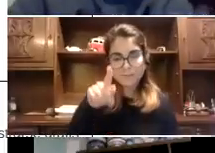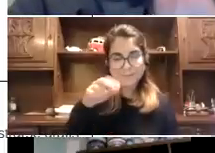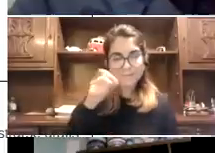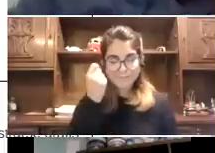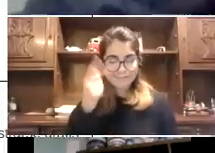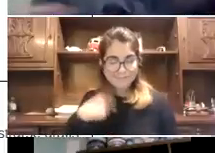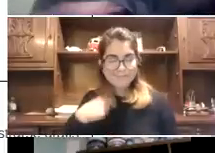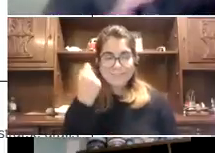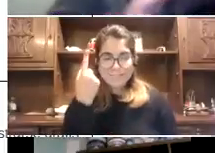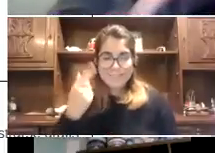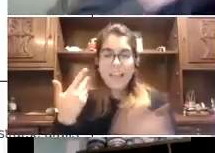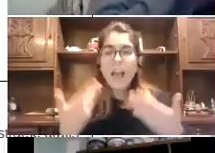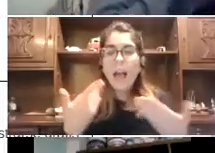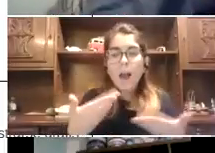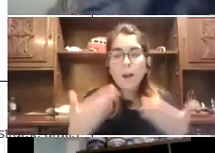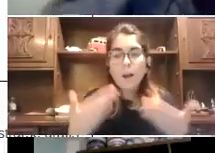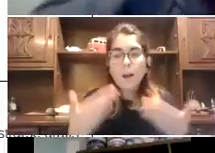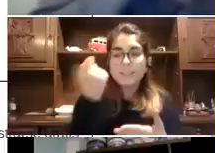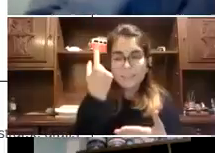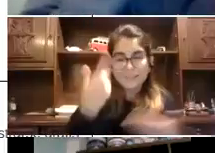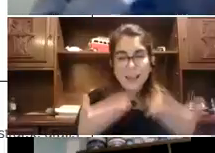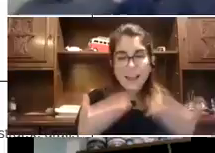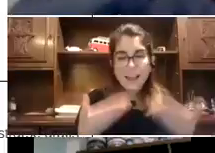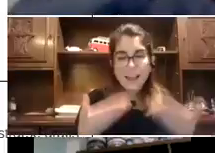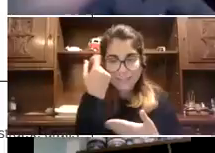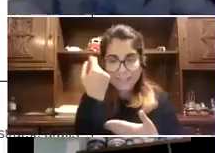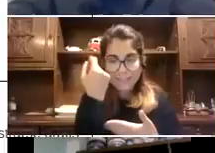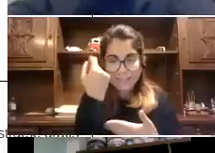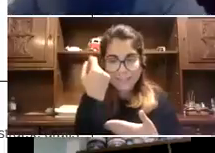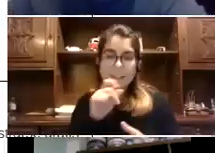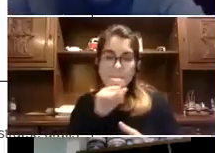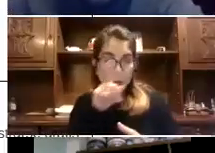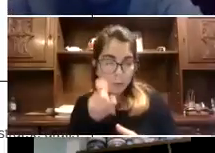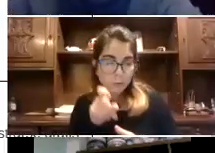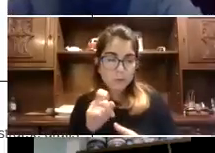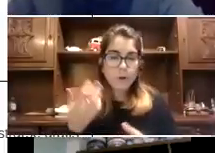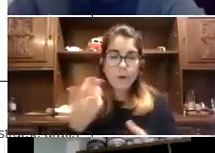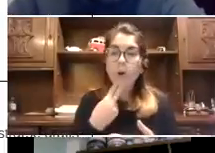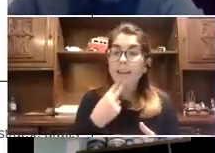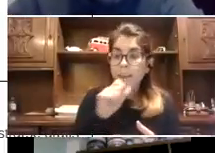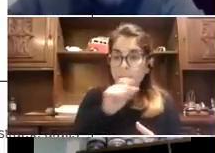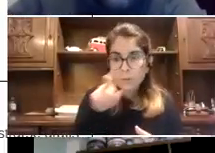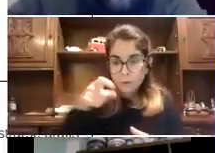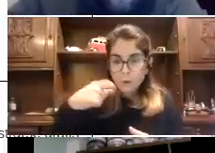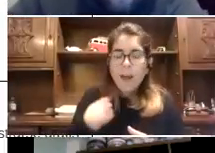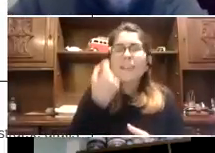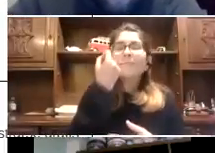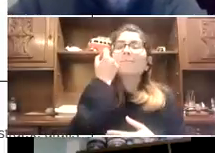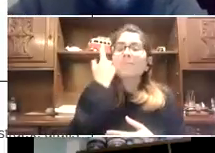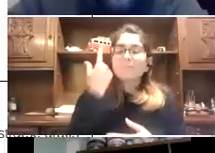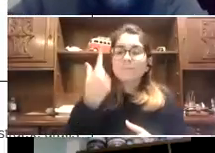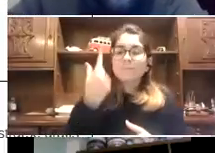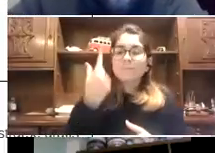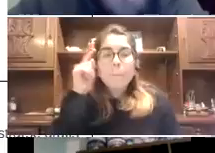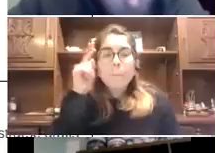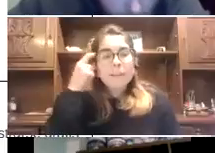nada más. En el aula virtual aparece solo la puntuación, Ah, ya, porque usé okay. una escala de puntuación y